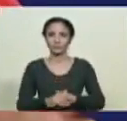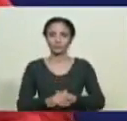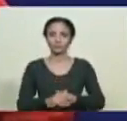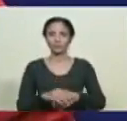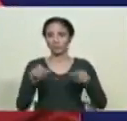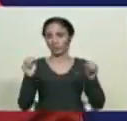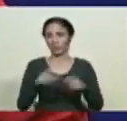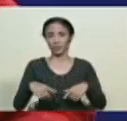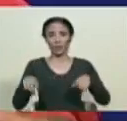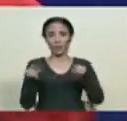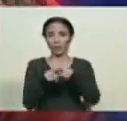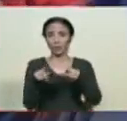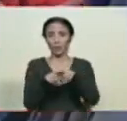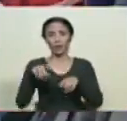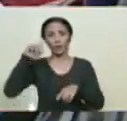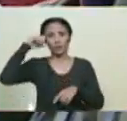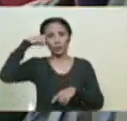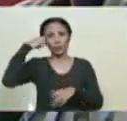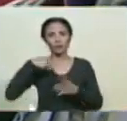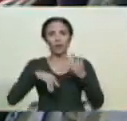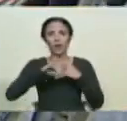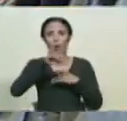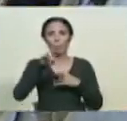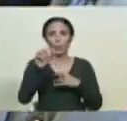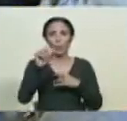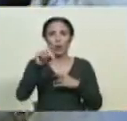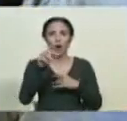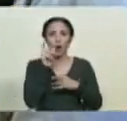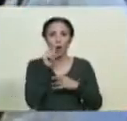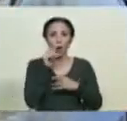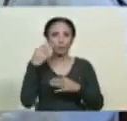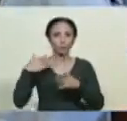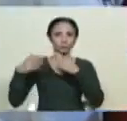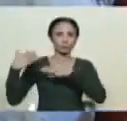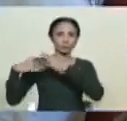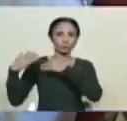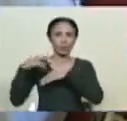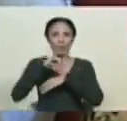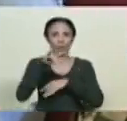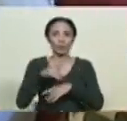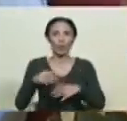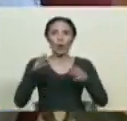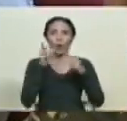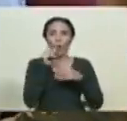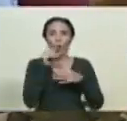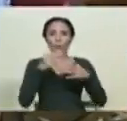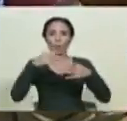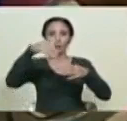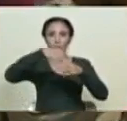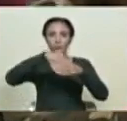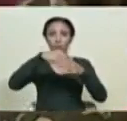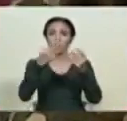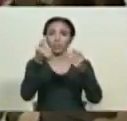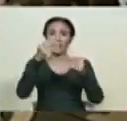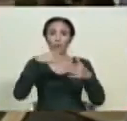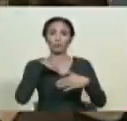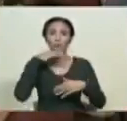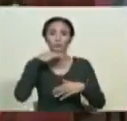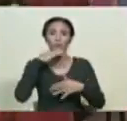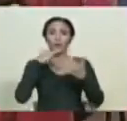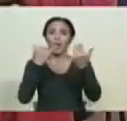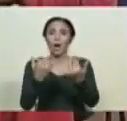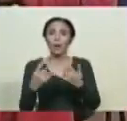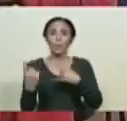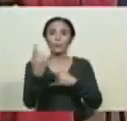Ustedes, sí, igualito como Caldera. Recuerden a Juan Carlos Caldera, que lo agarraron con un sobre lleno de plata, lo votaron y ahora es el representante de